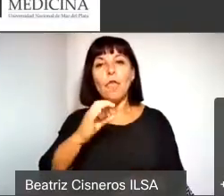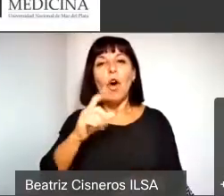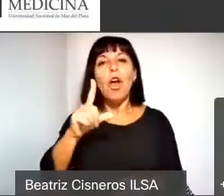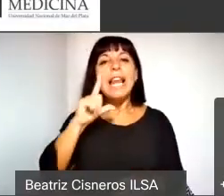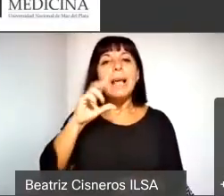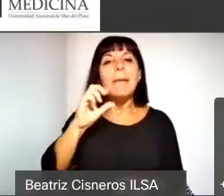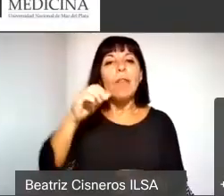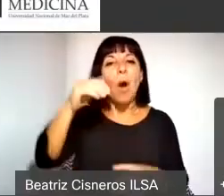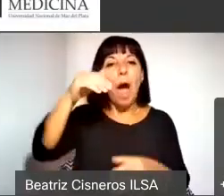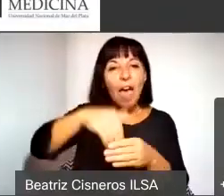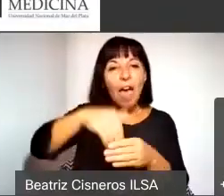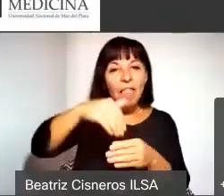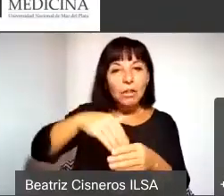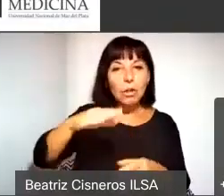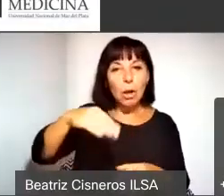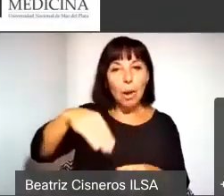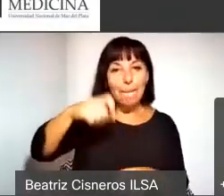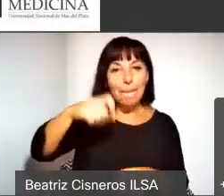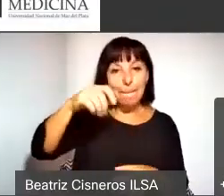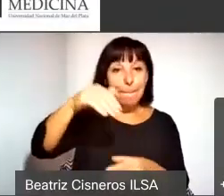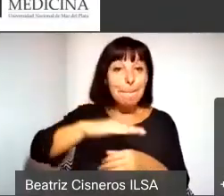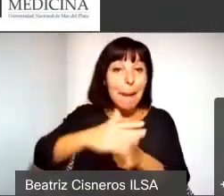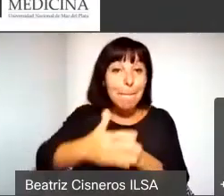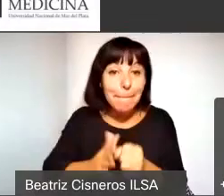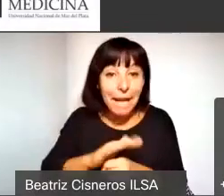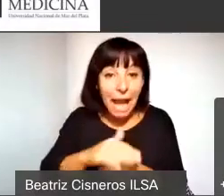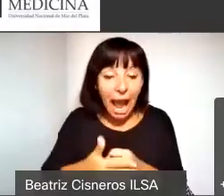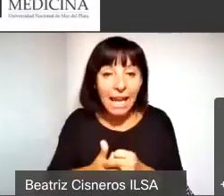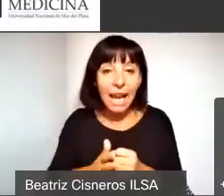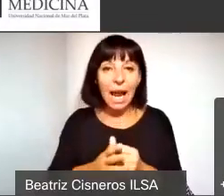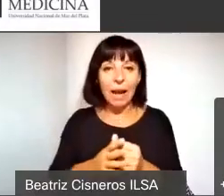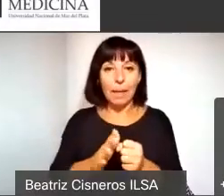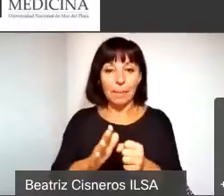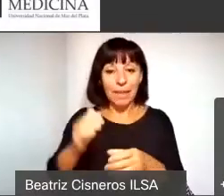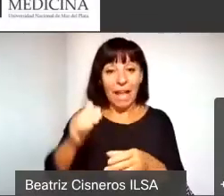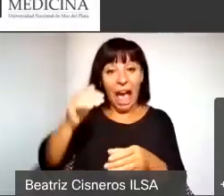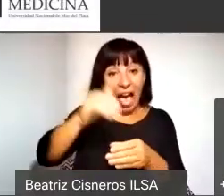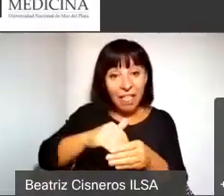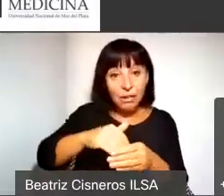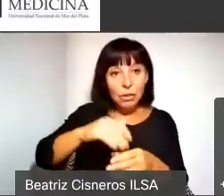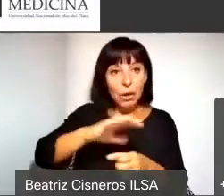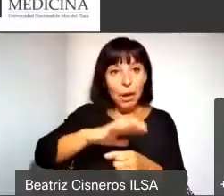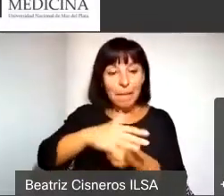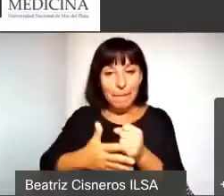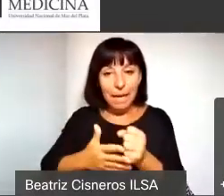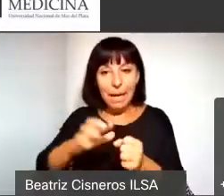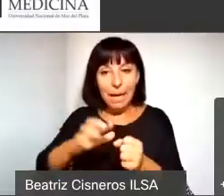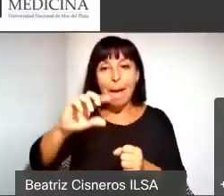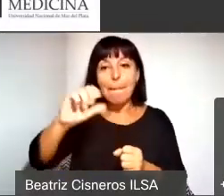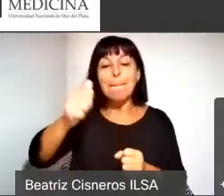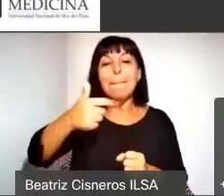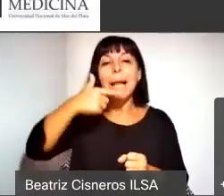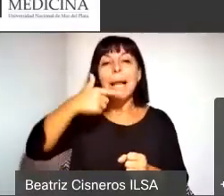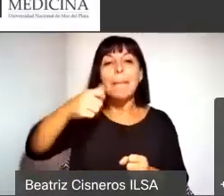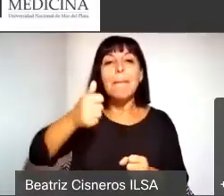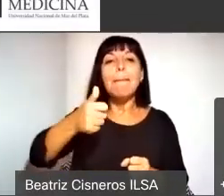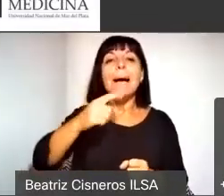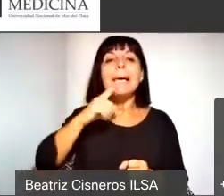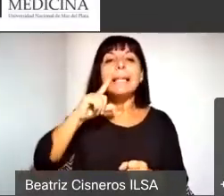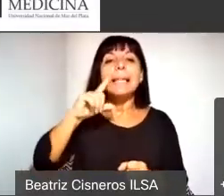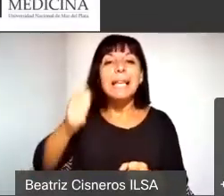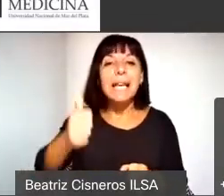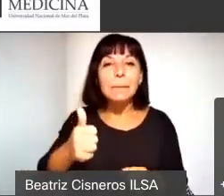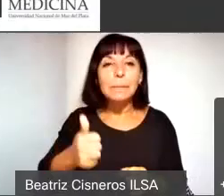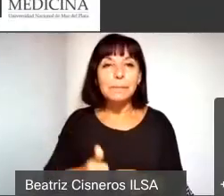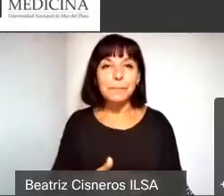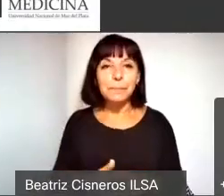parte constituyente, esa es su principal función, la conforman a la membrana plasmática, ¿sí? Porque por ahí yo me detuve para